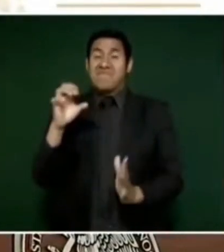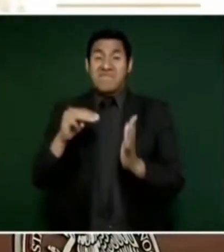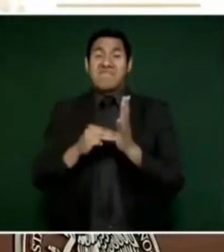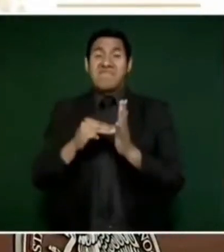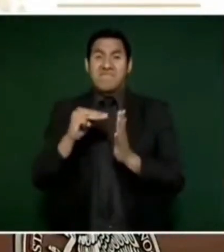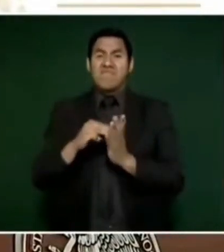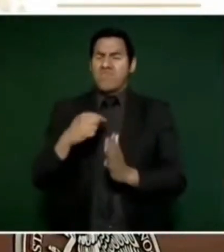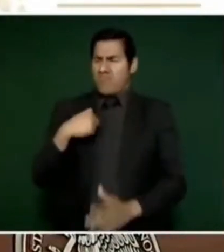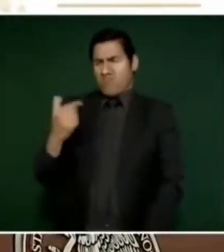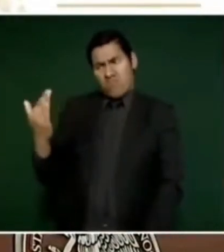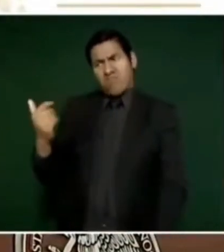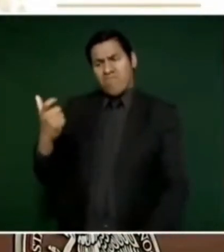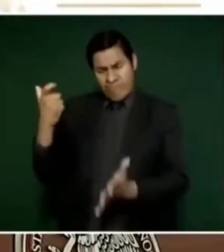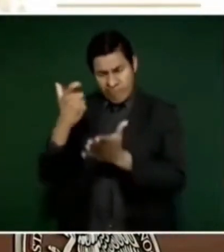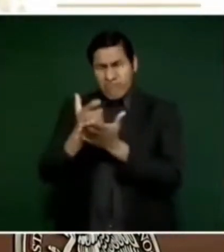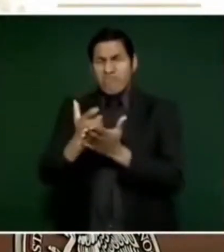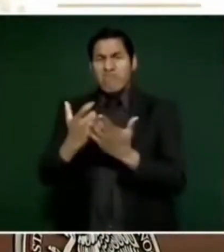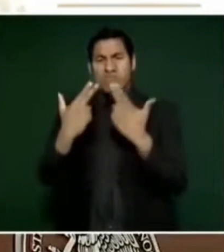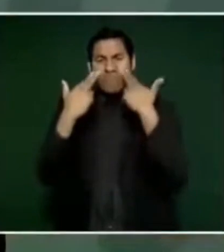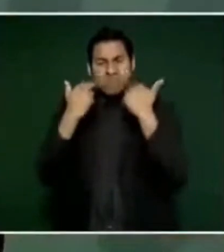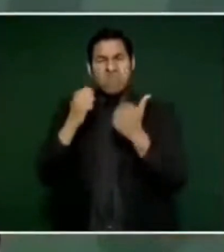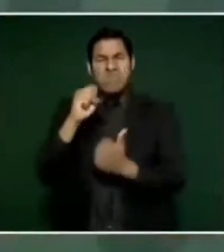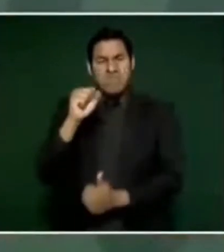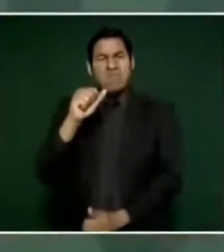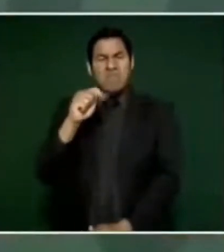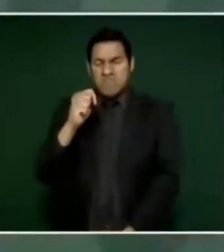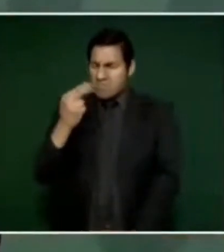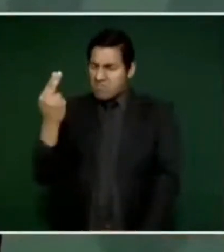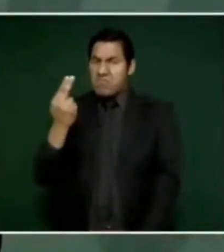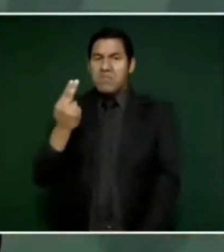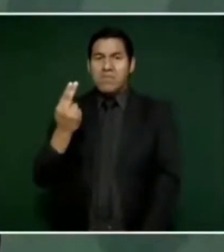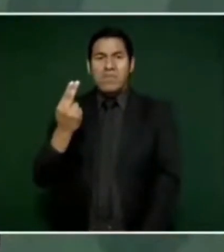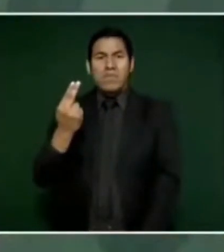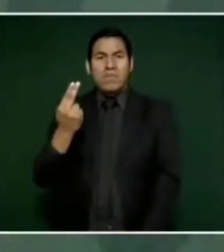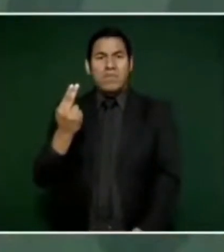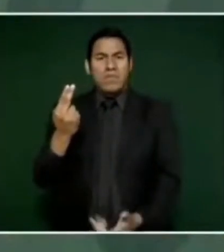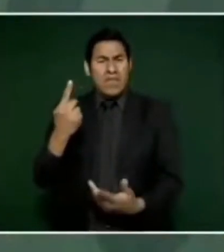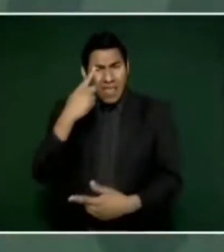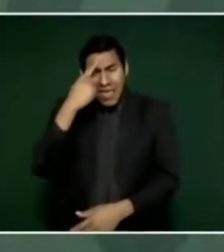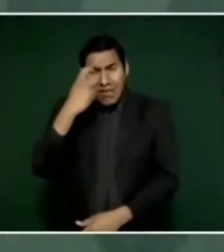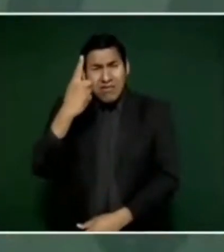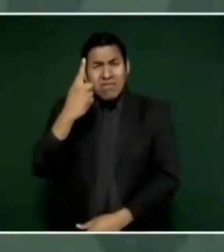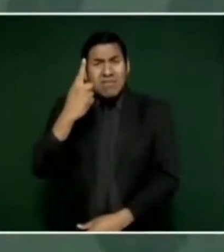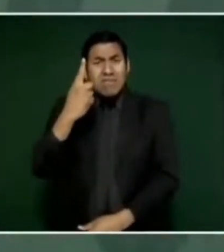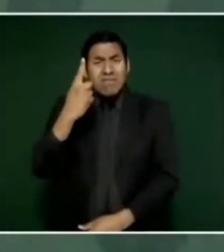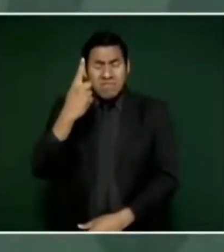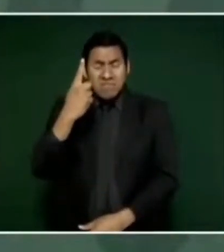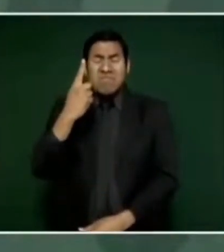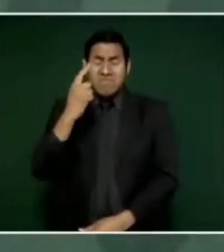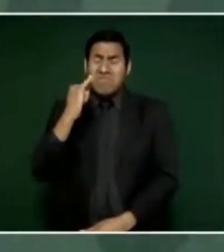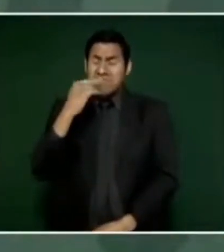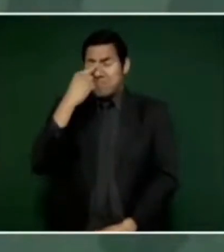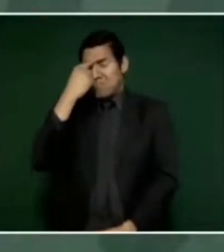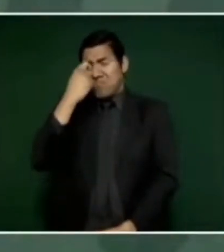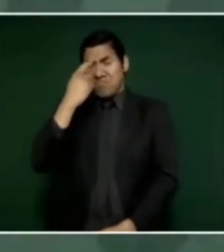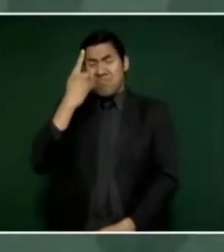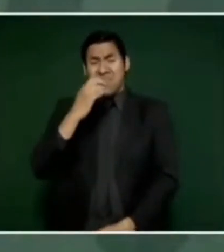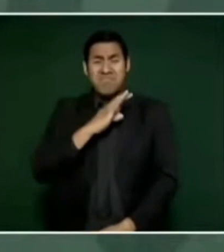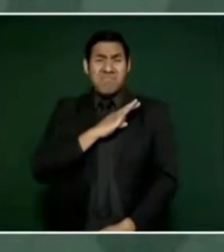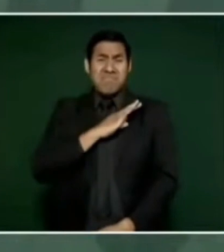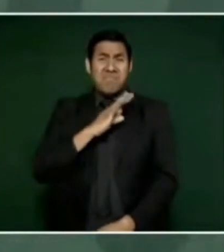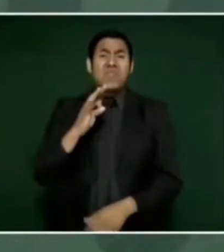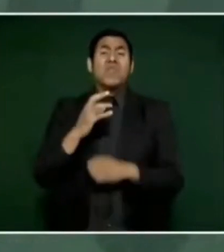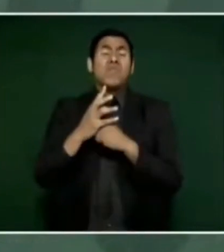cobrados. Y fue sencillo, como todavía no está, como están